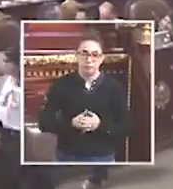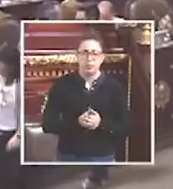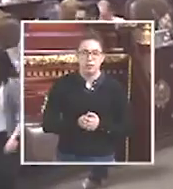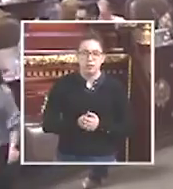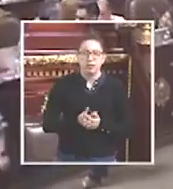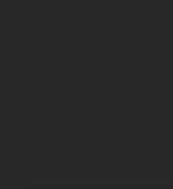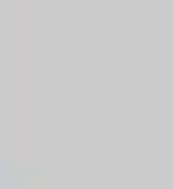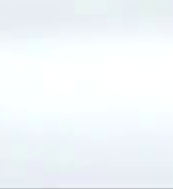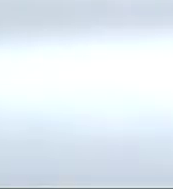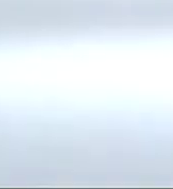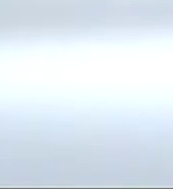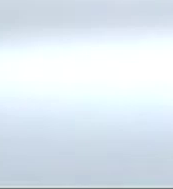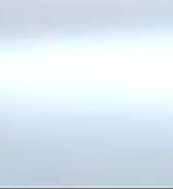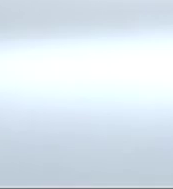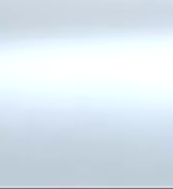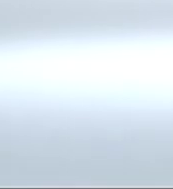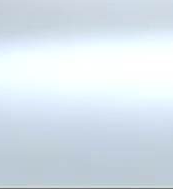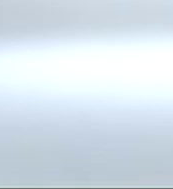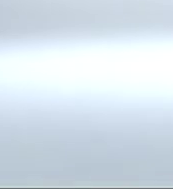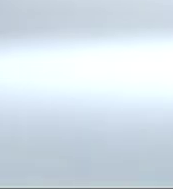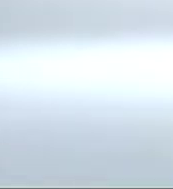de gestación.